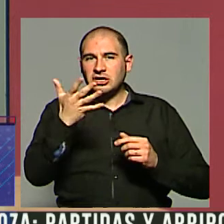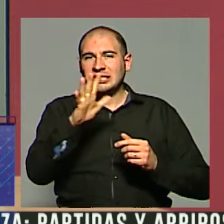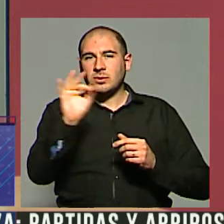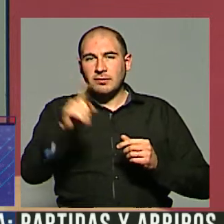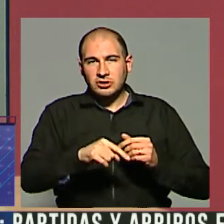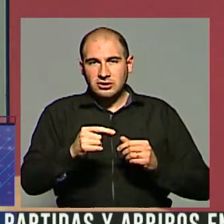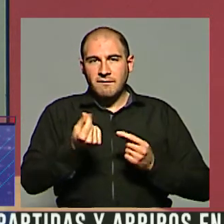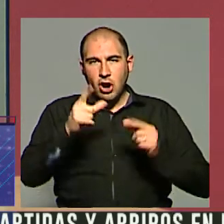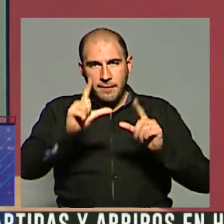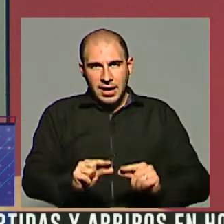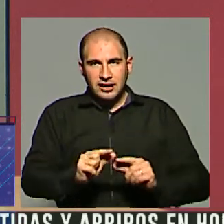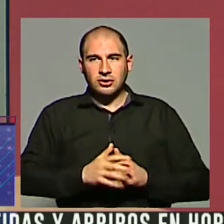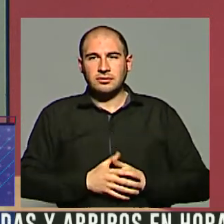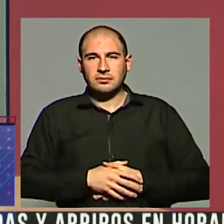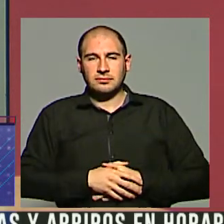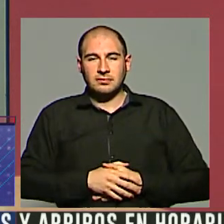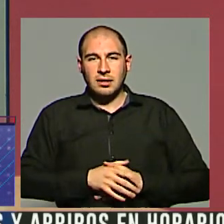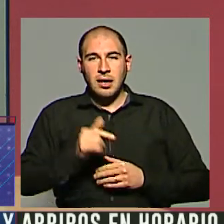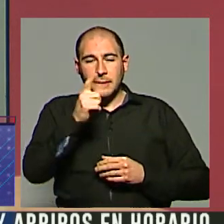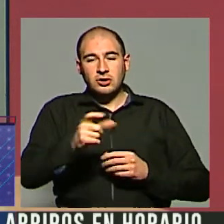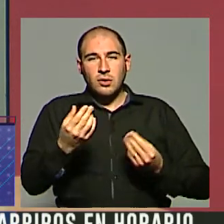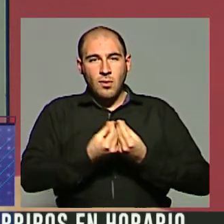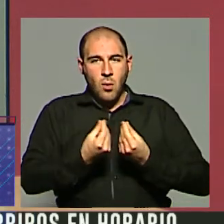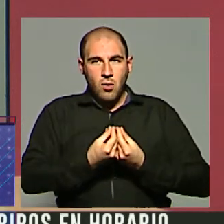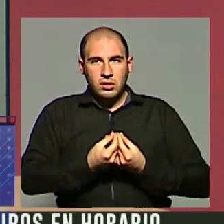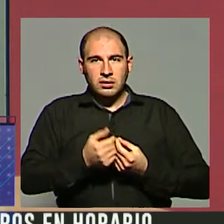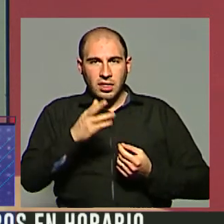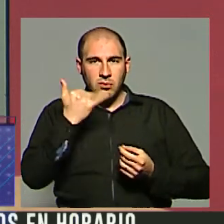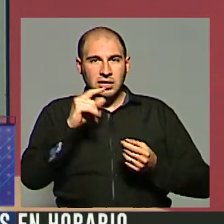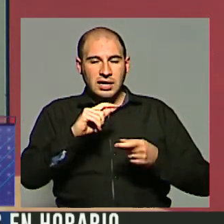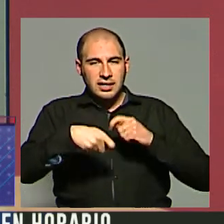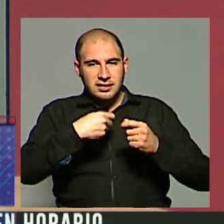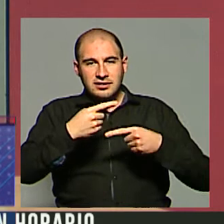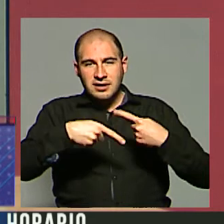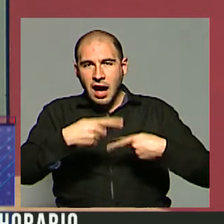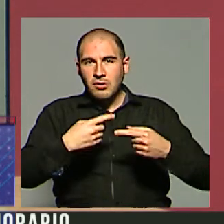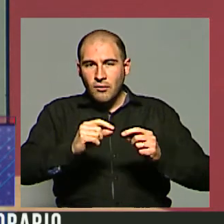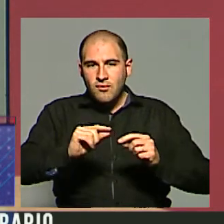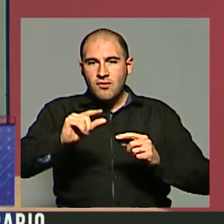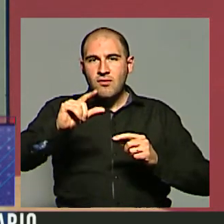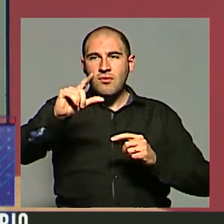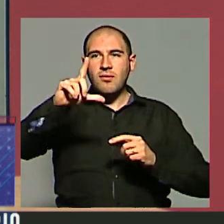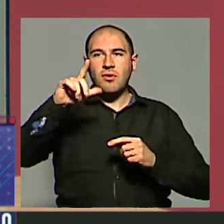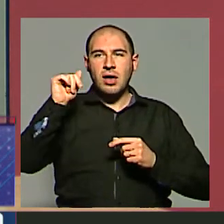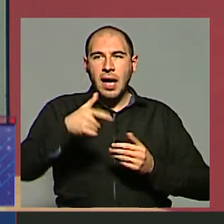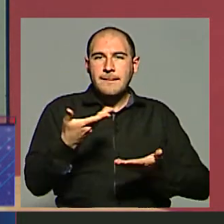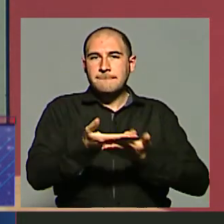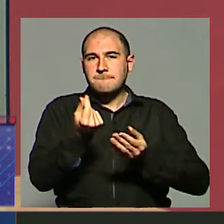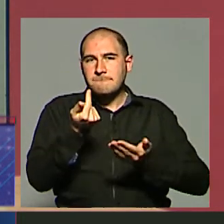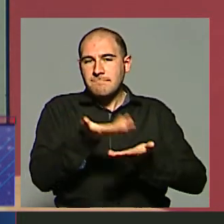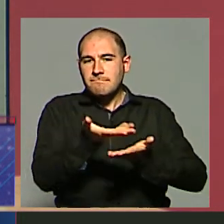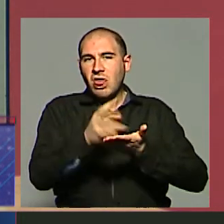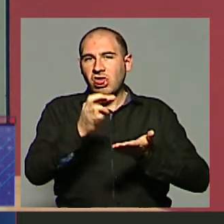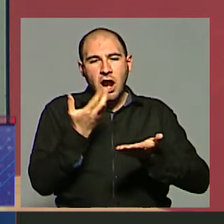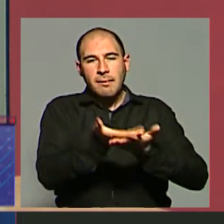50%, y esto está claro que hay mucha gente que empezó a ver que el tipo de cambio subía de manera considerable y empezaba a demandar más divisas y